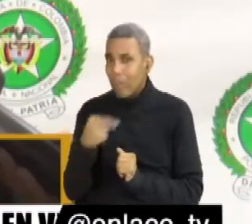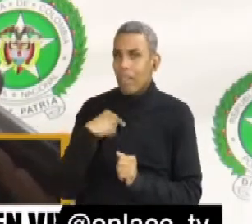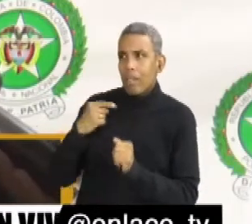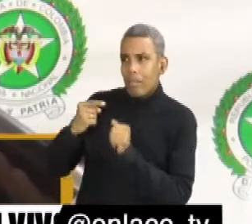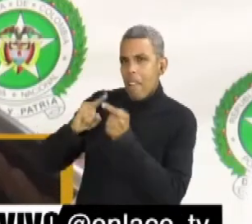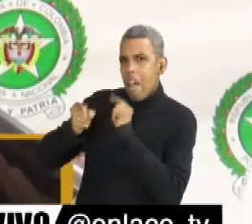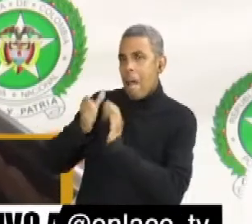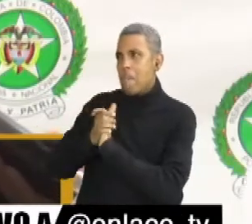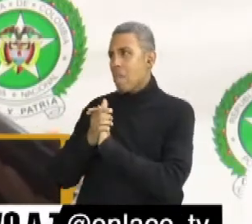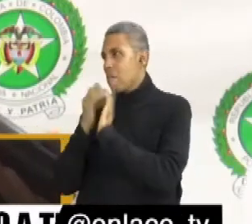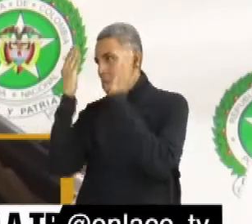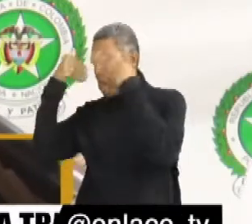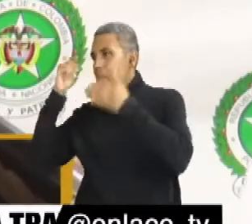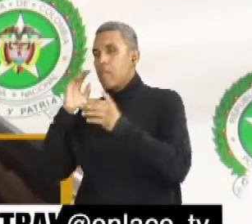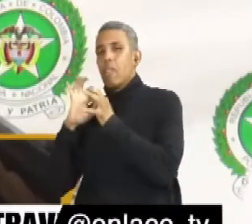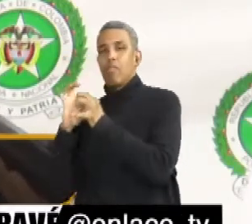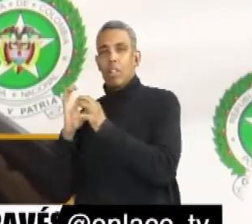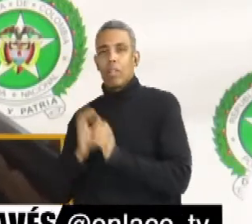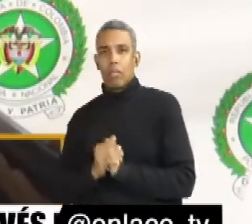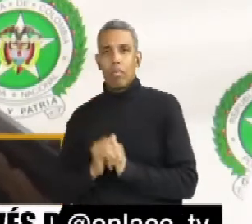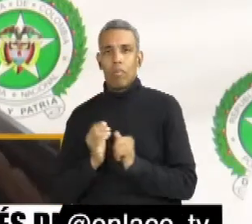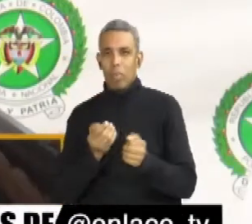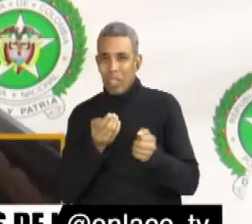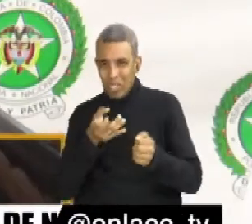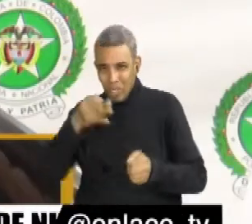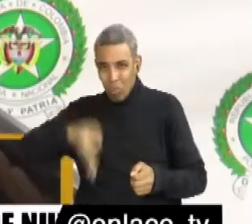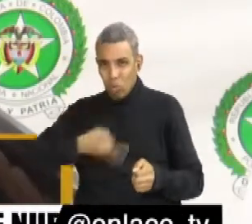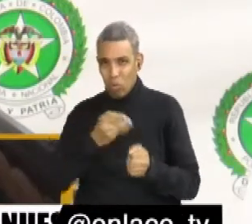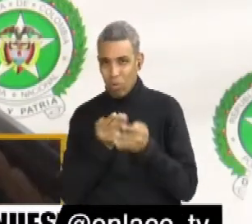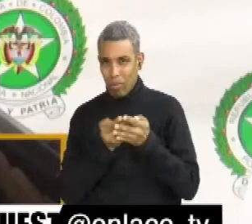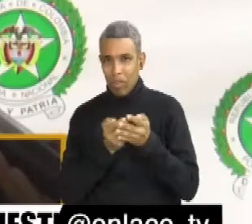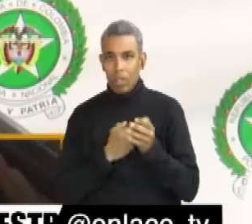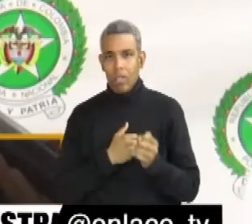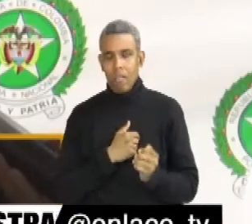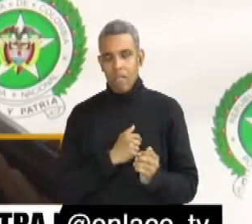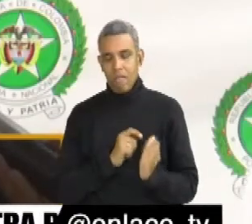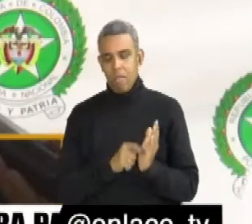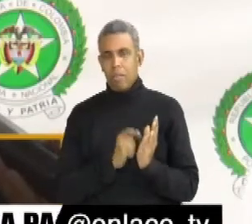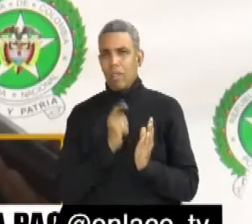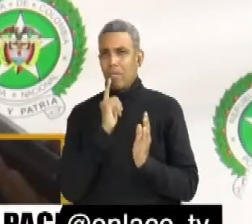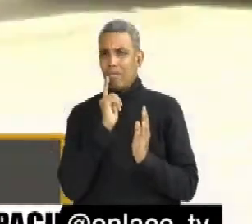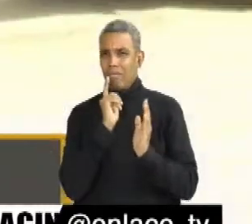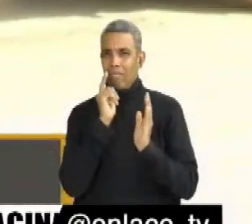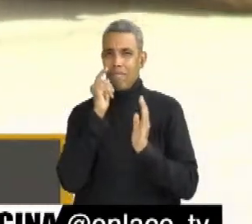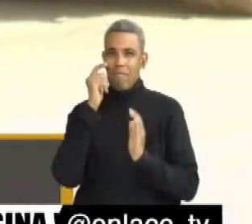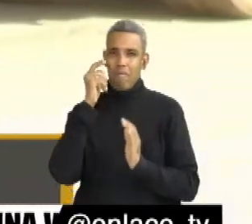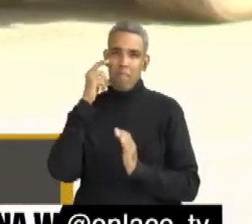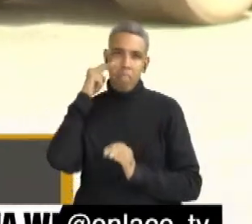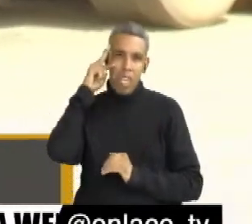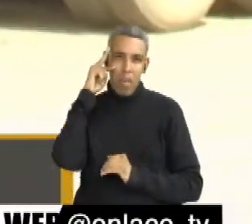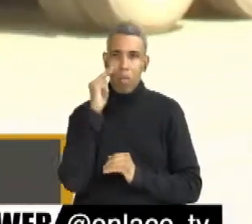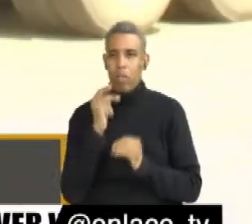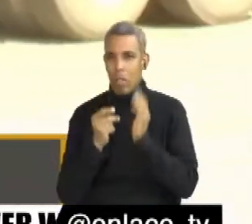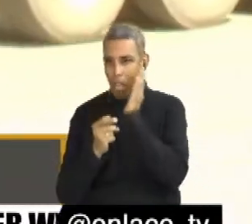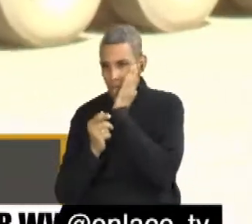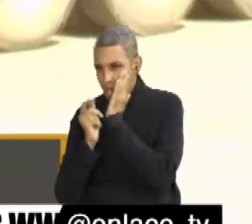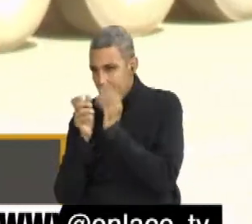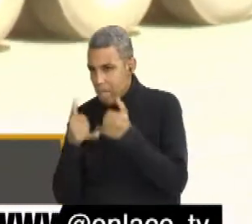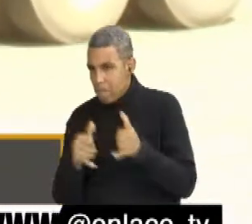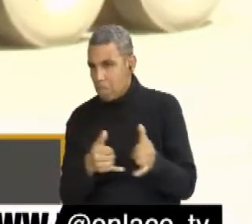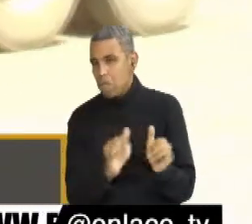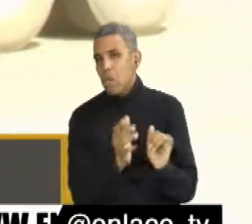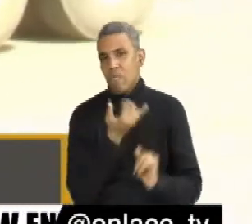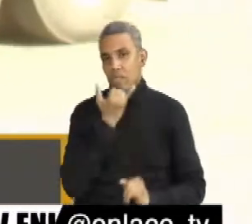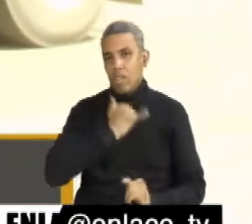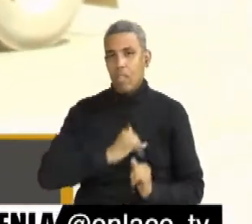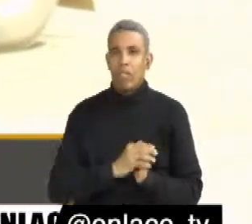este delito. Desde las cárceles pues desafortunadamente delinquen estas personas. Las autoridades también confirmaron la